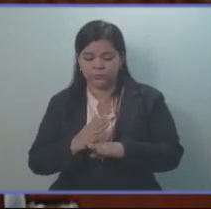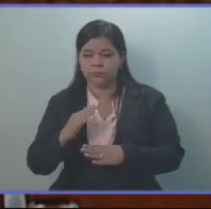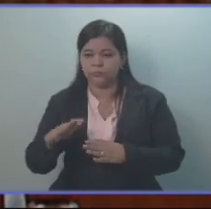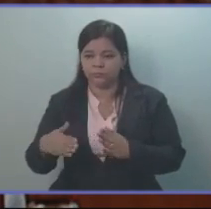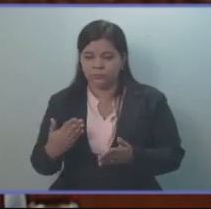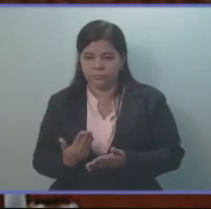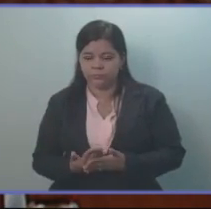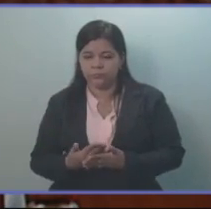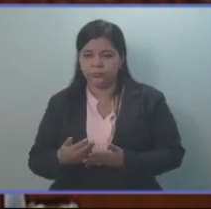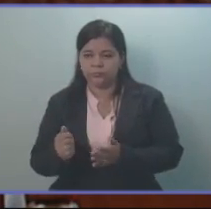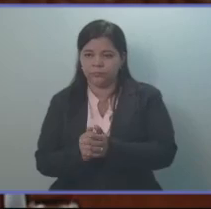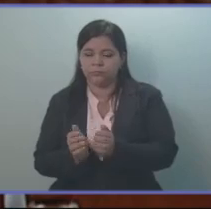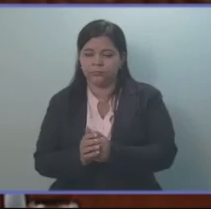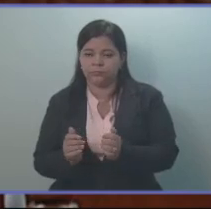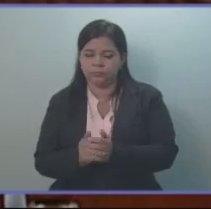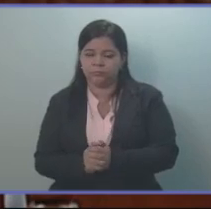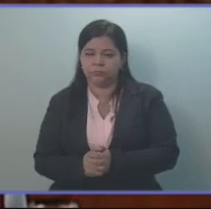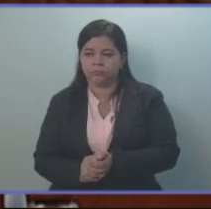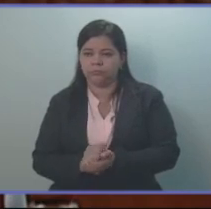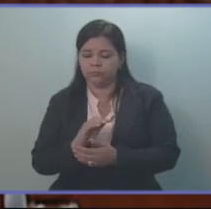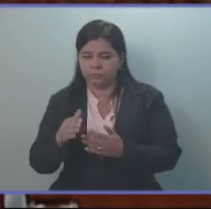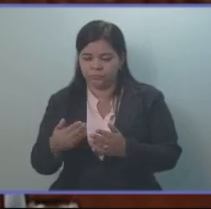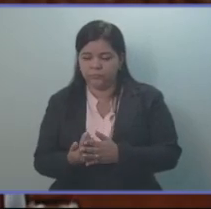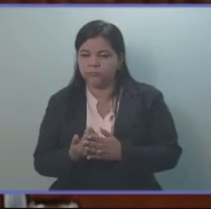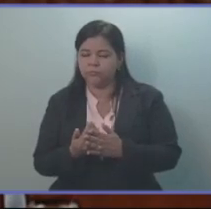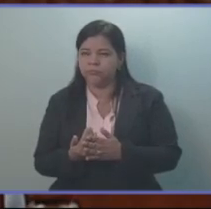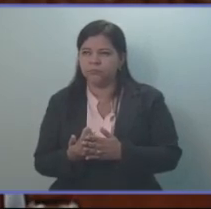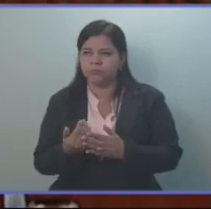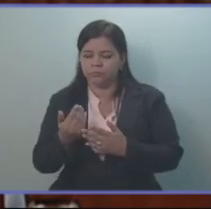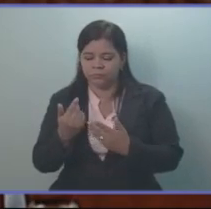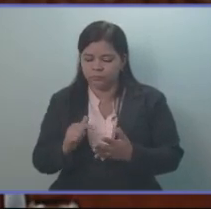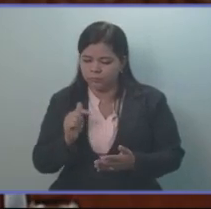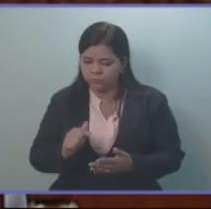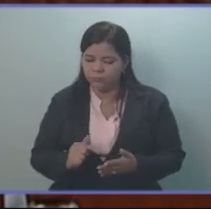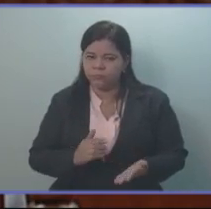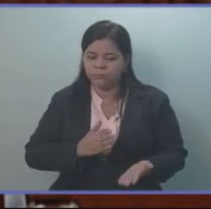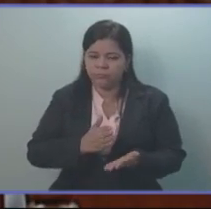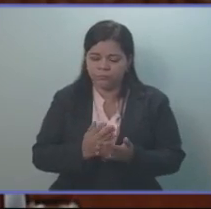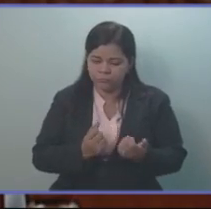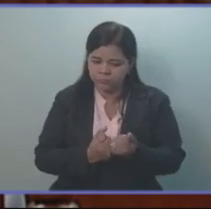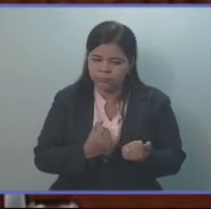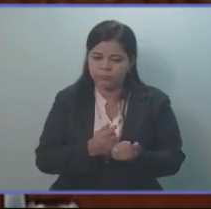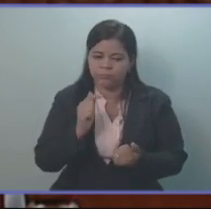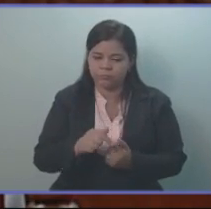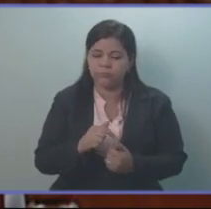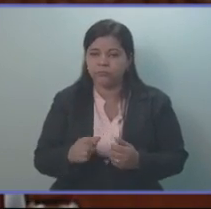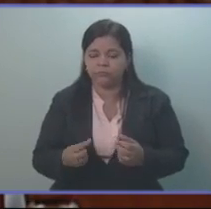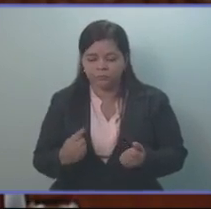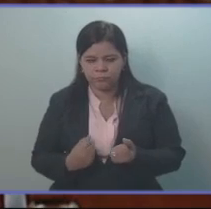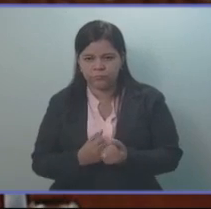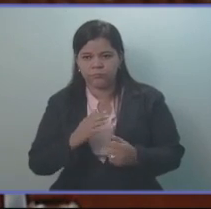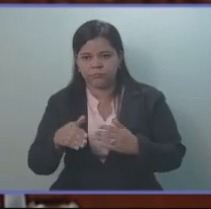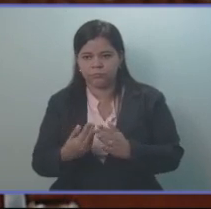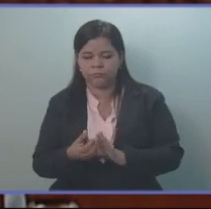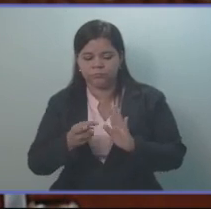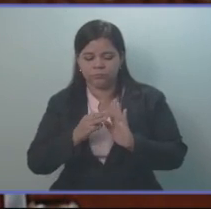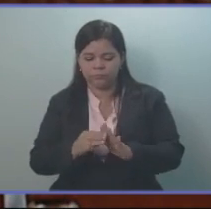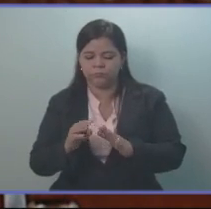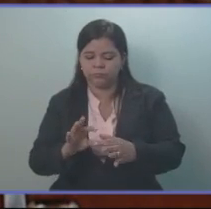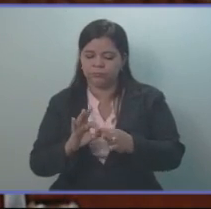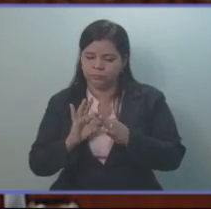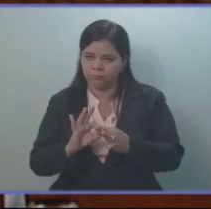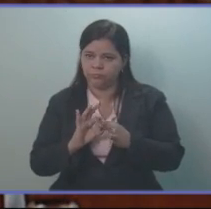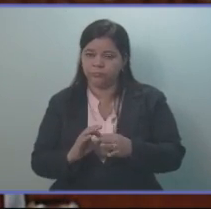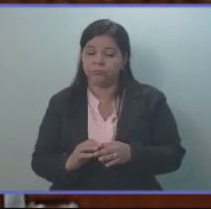déficit habitacional por medio de intervenciones articuladas en ese sector, con reforzamiento del modelo cooperativo.